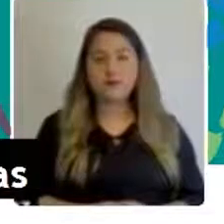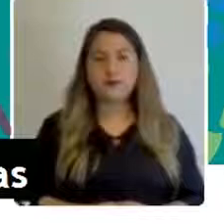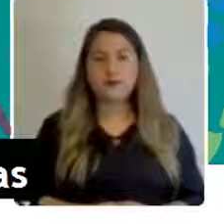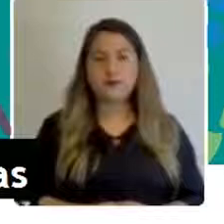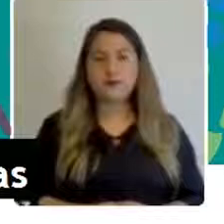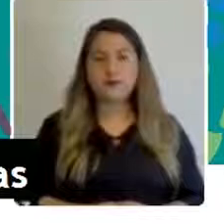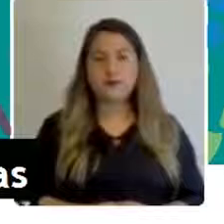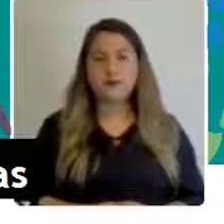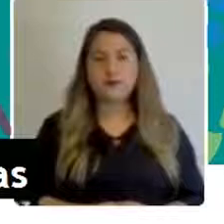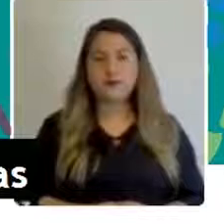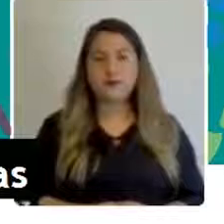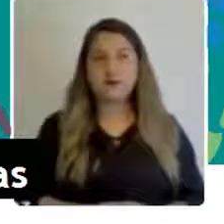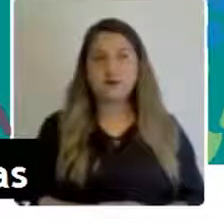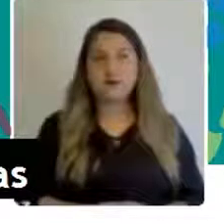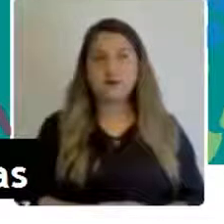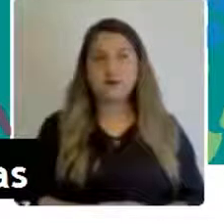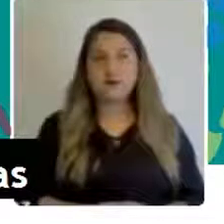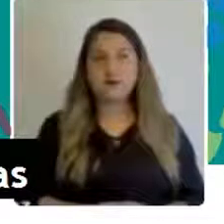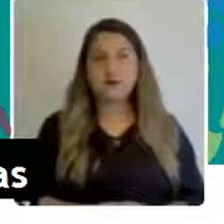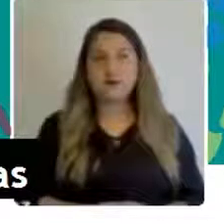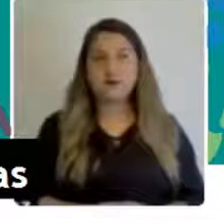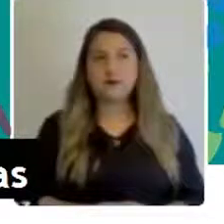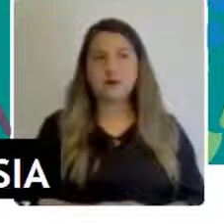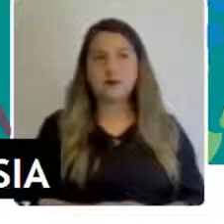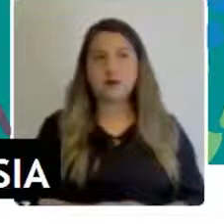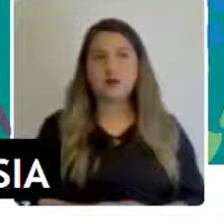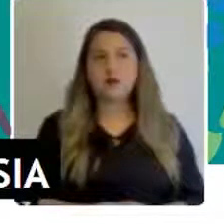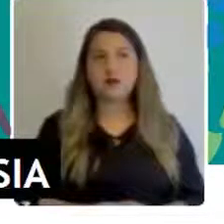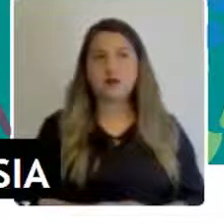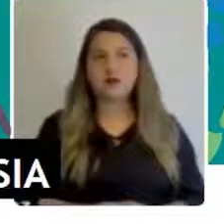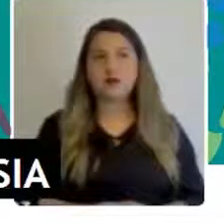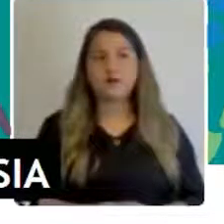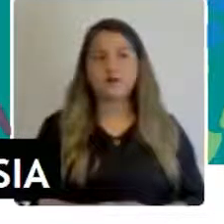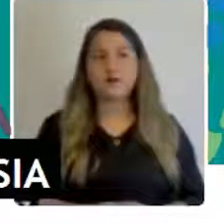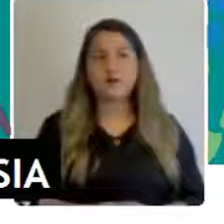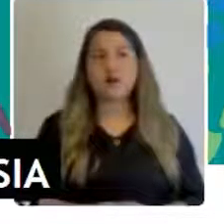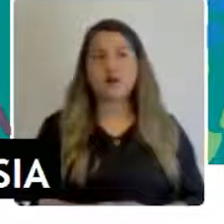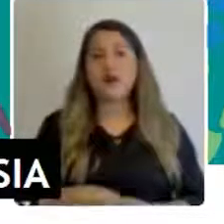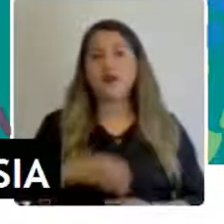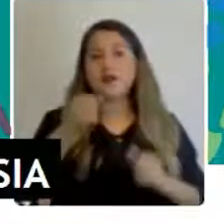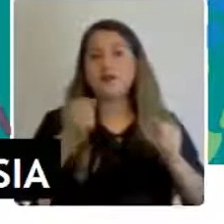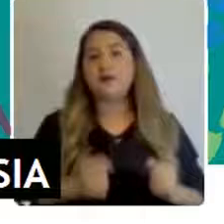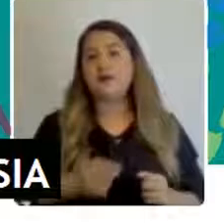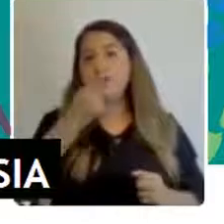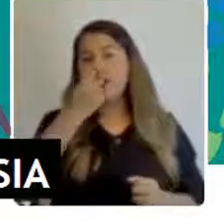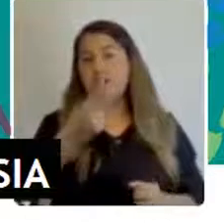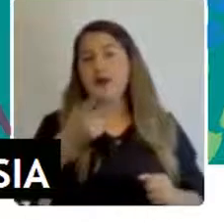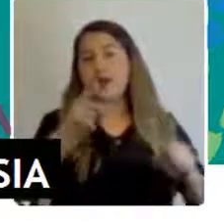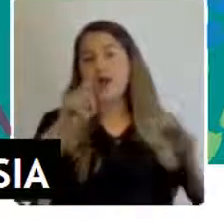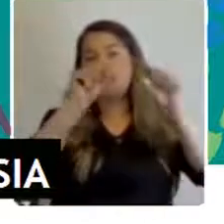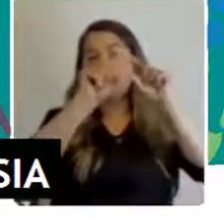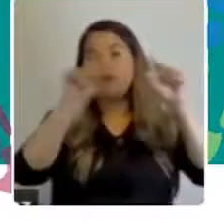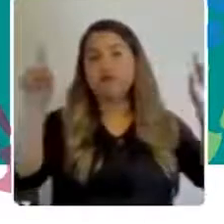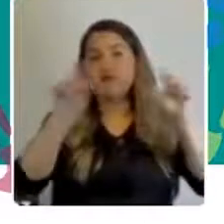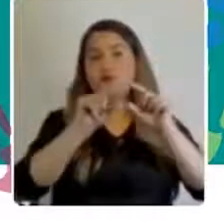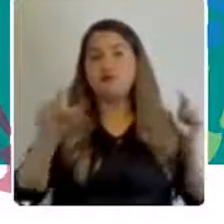pueden ver ahí los distintos programas, la DUFA y lo que se llama